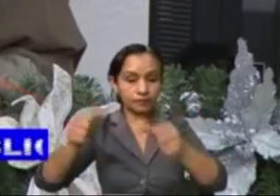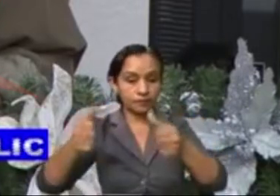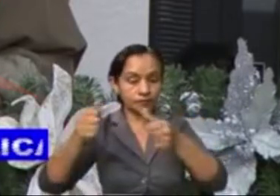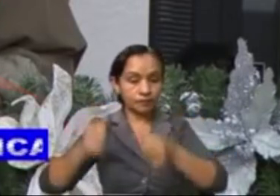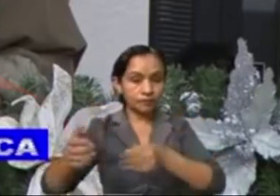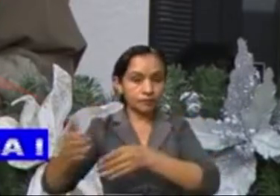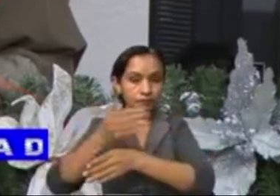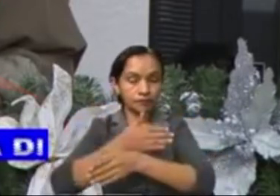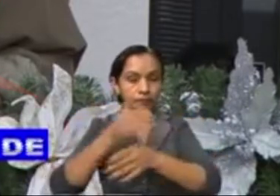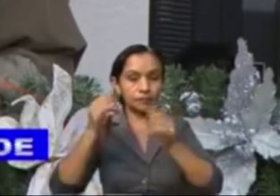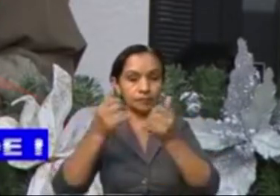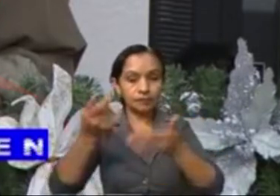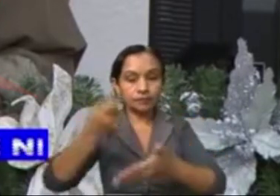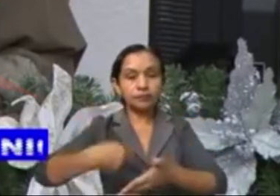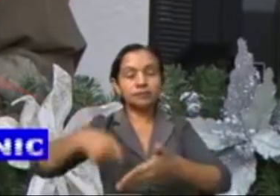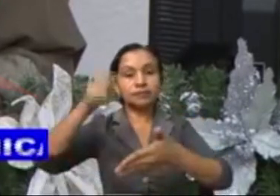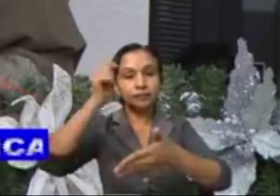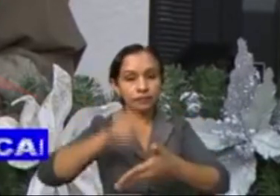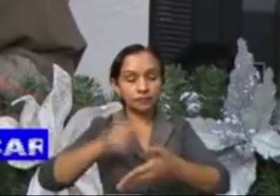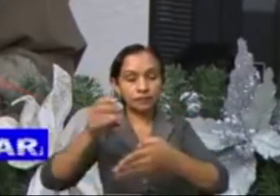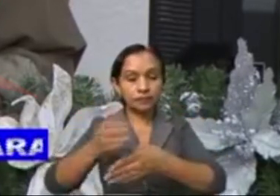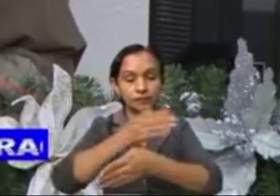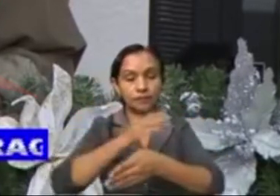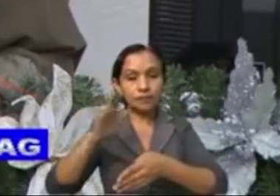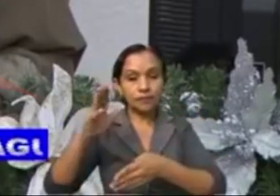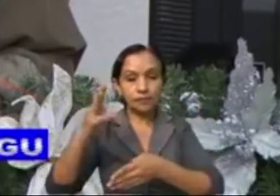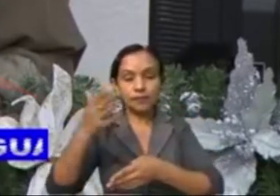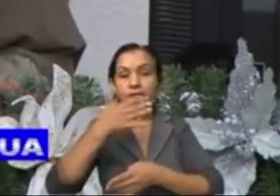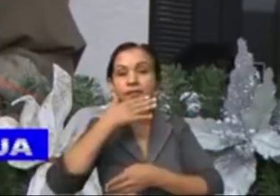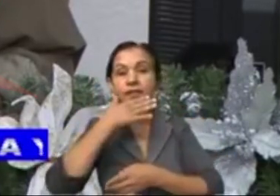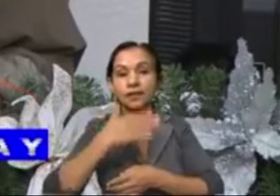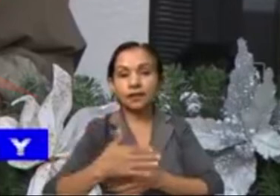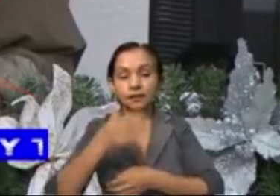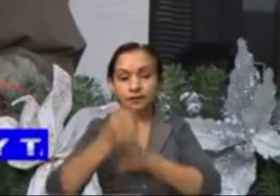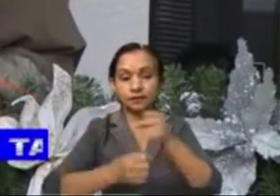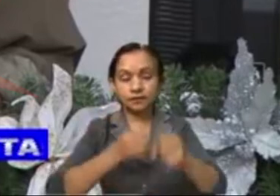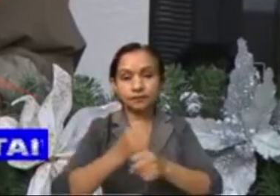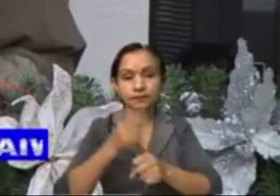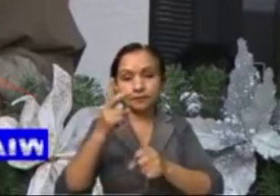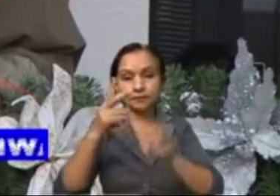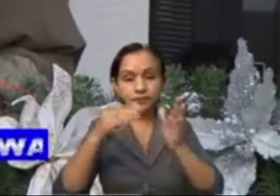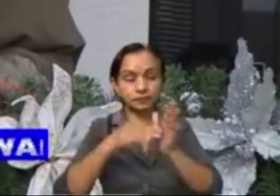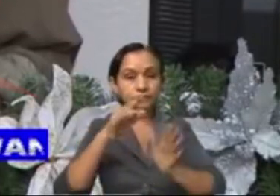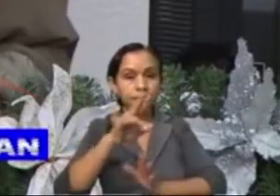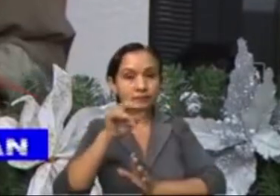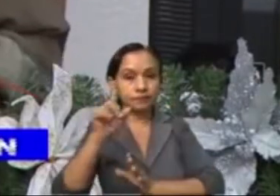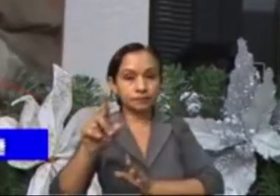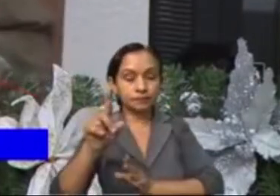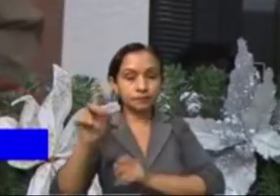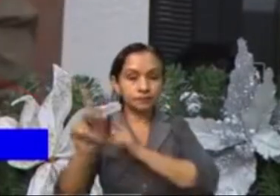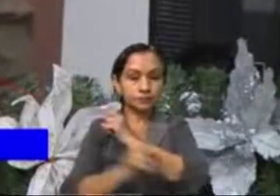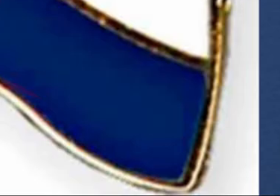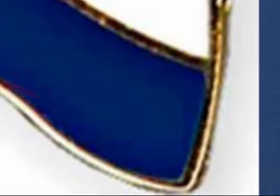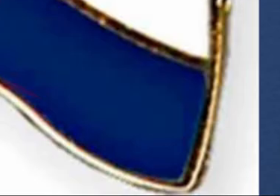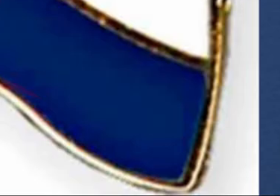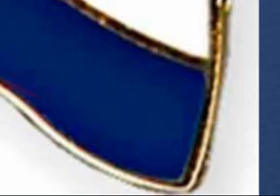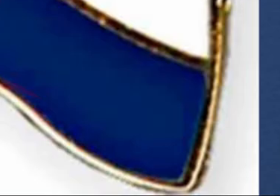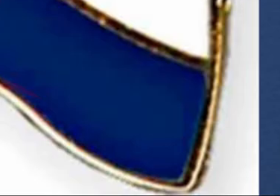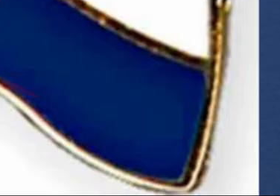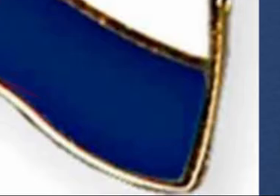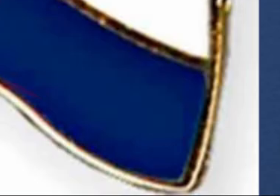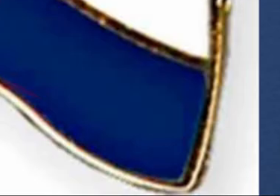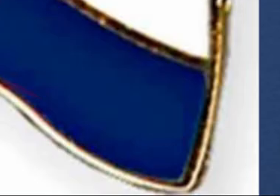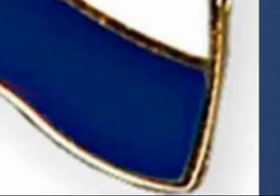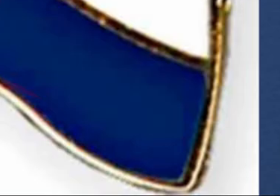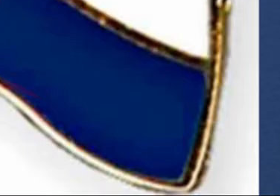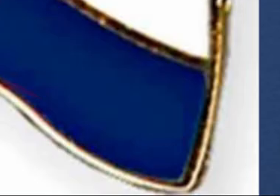otros instrumentos suscritos antes del día 9 de diciembre del año 2021 entre la República de Nicaragua y